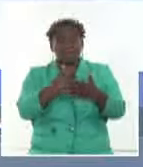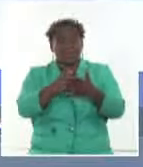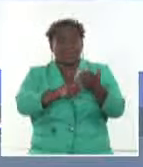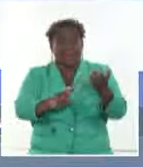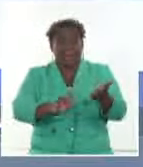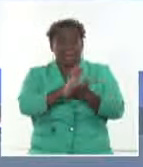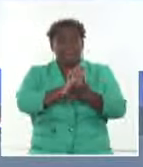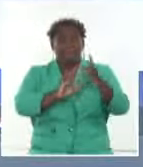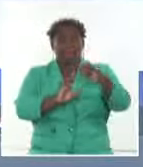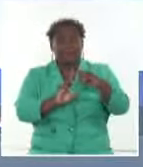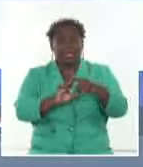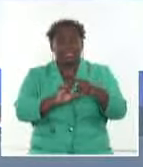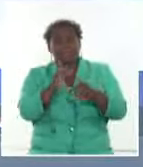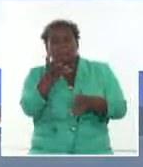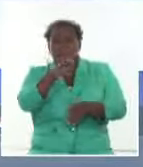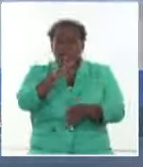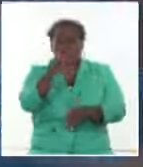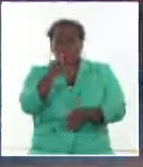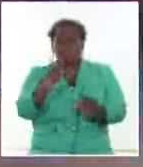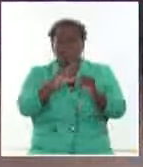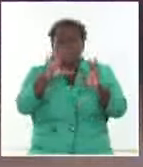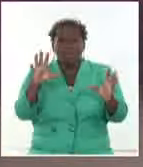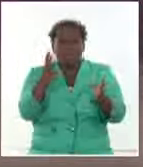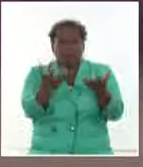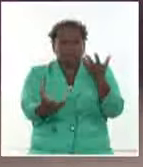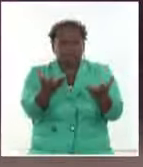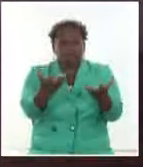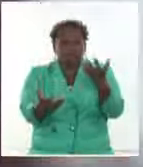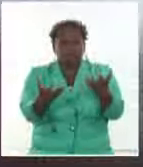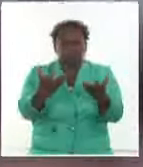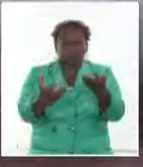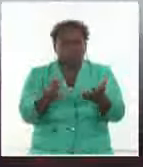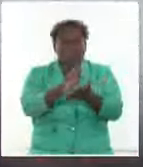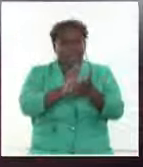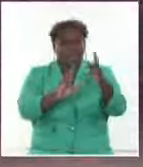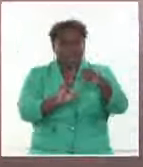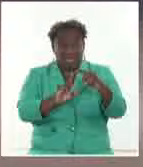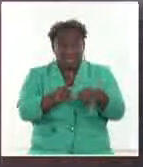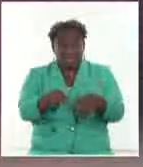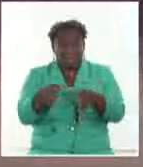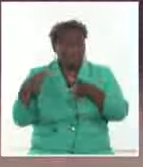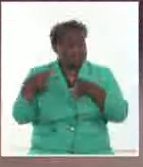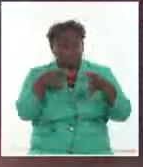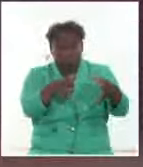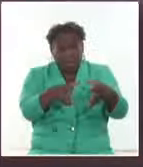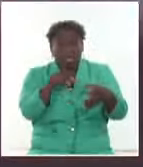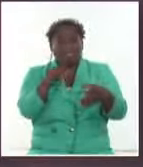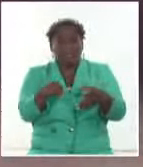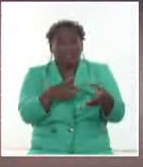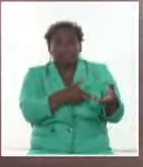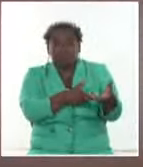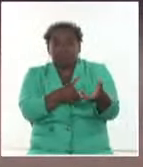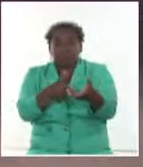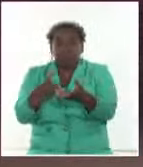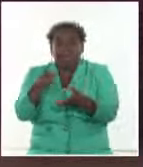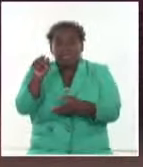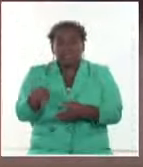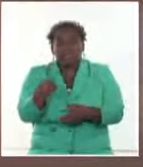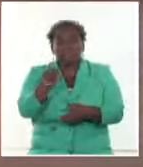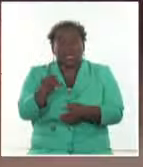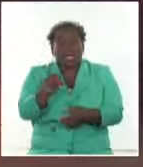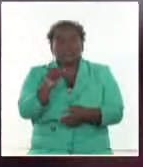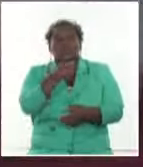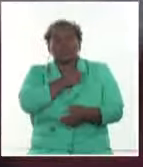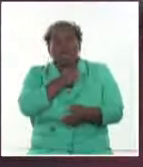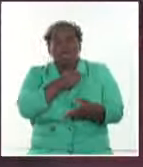produjo alrededor de las 10 de la mañana de hoy. Fuerzas de los comandos 1 y 2 de bomberos de ese territorio intentan sofocar el fuego